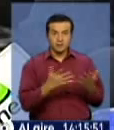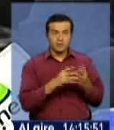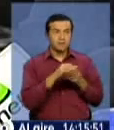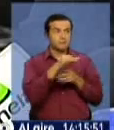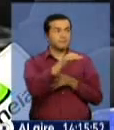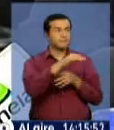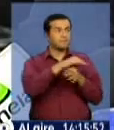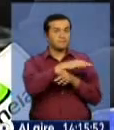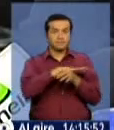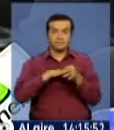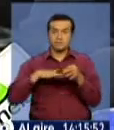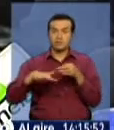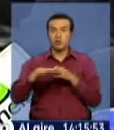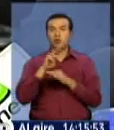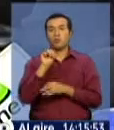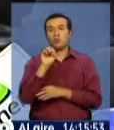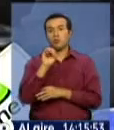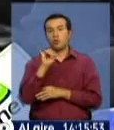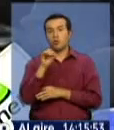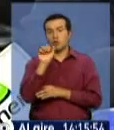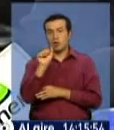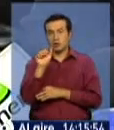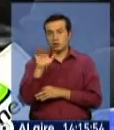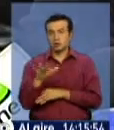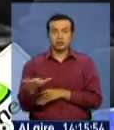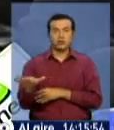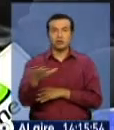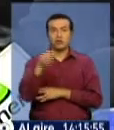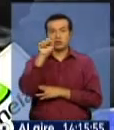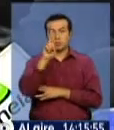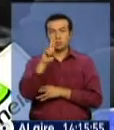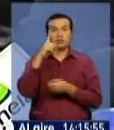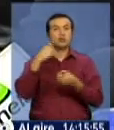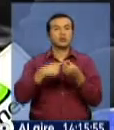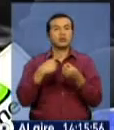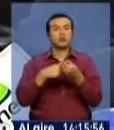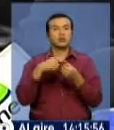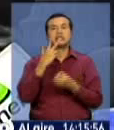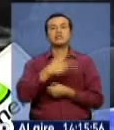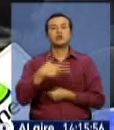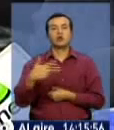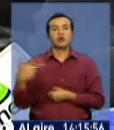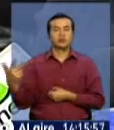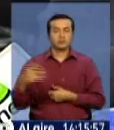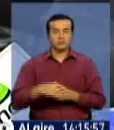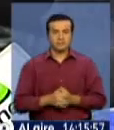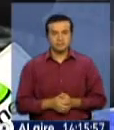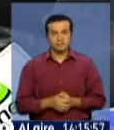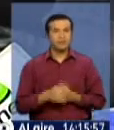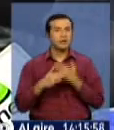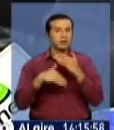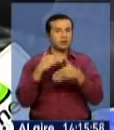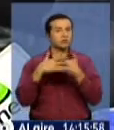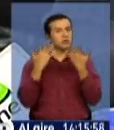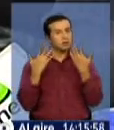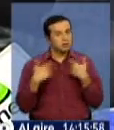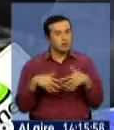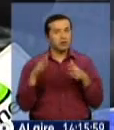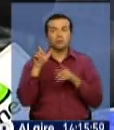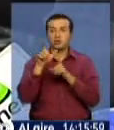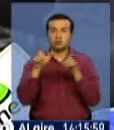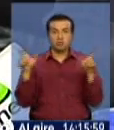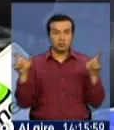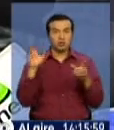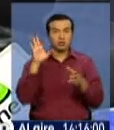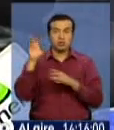periféricos como Monjas, y también en el sur de Quito, en Chillogallo. Se va a proceder a receptar las versiones de los